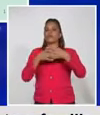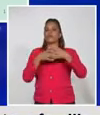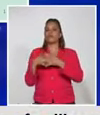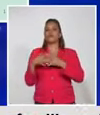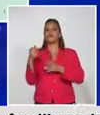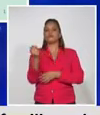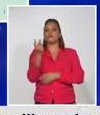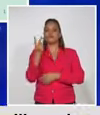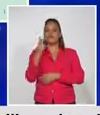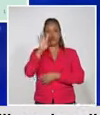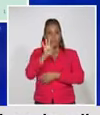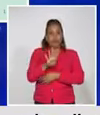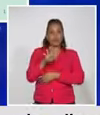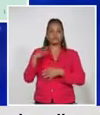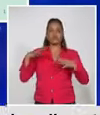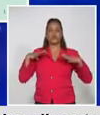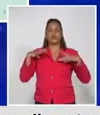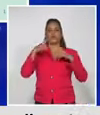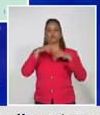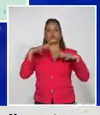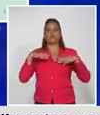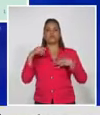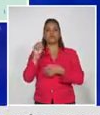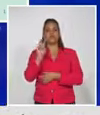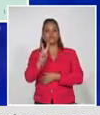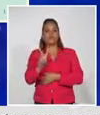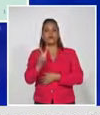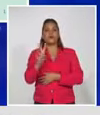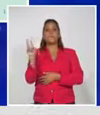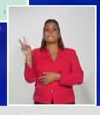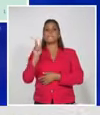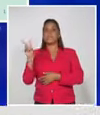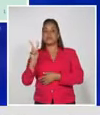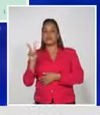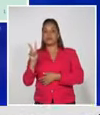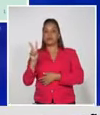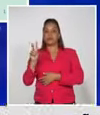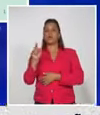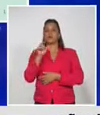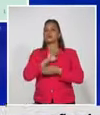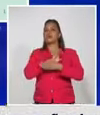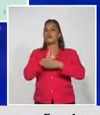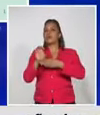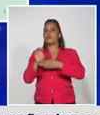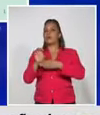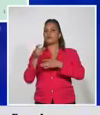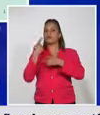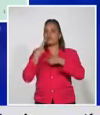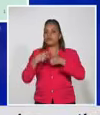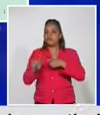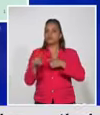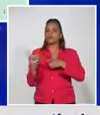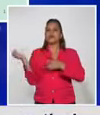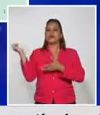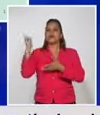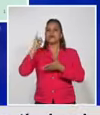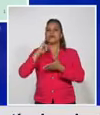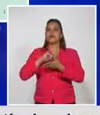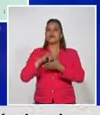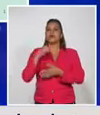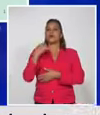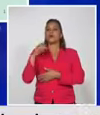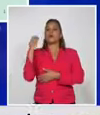son turistas, 2 venezolanas, 1 ecuatoriano y 1 procedente de Colombia, procedente de Colombia,